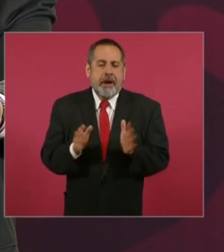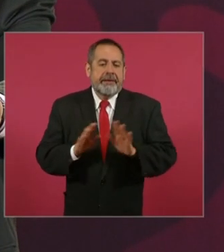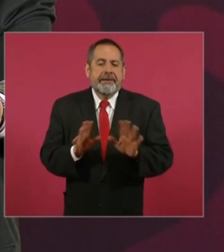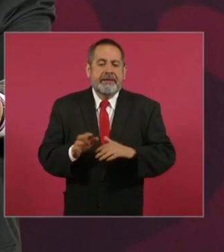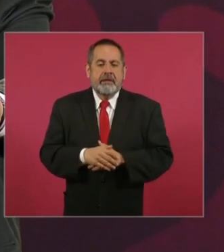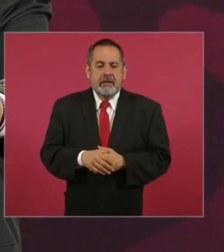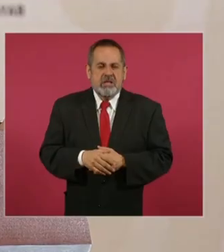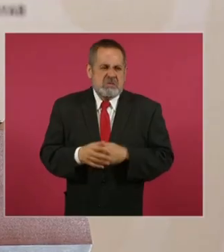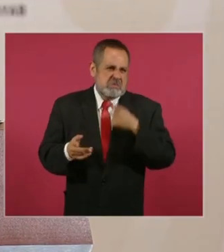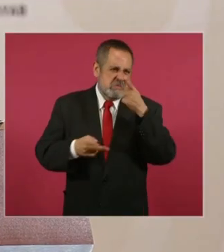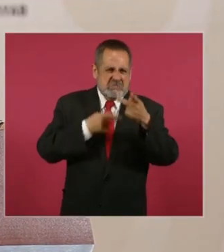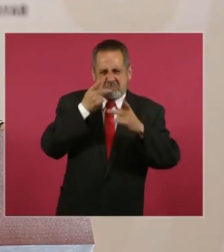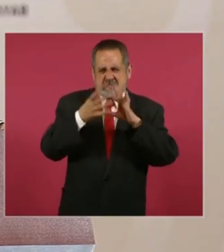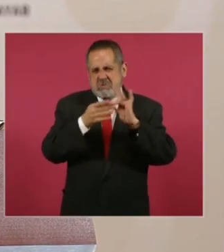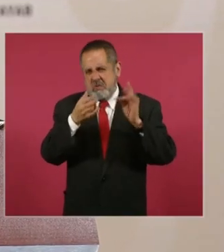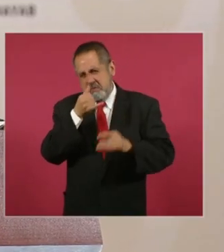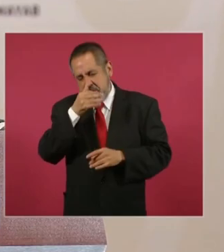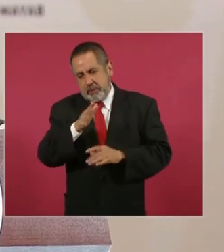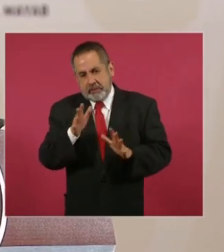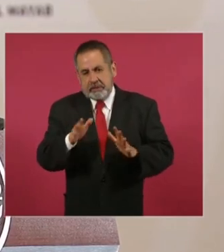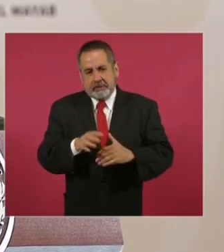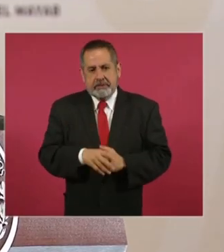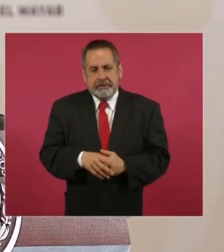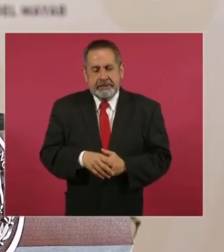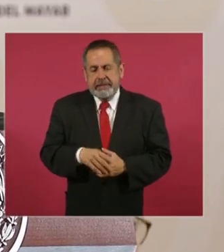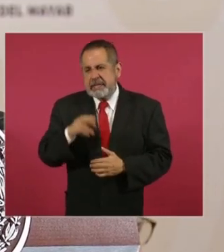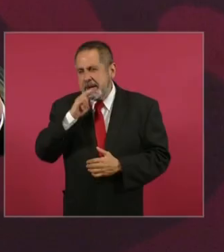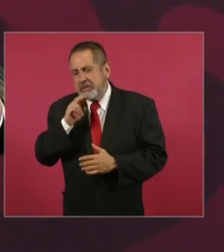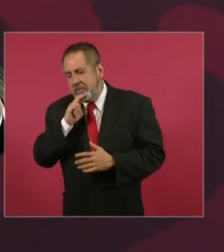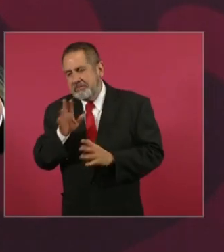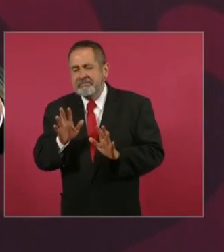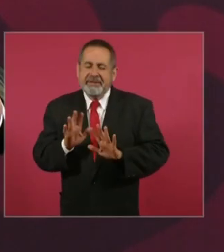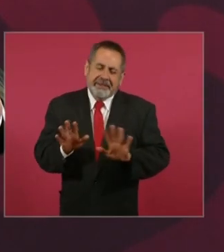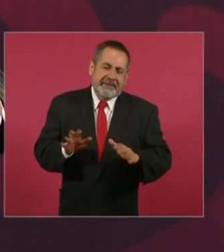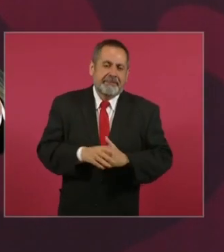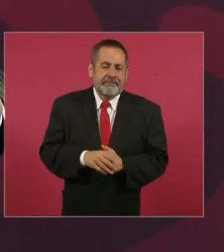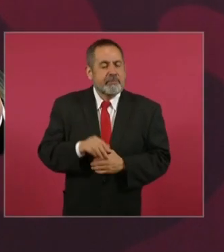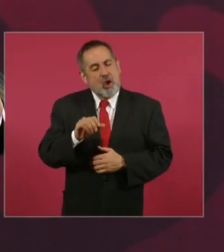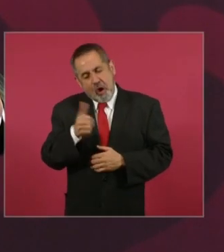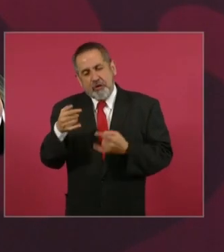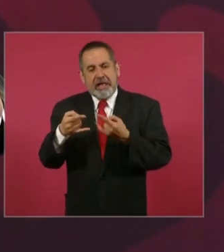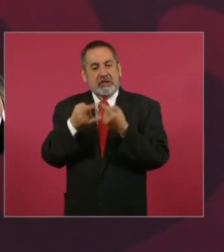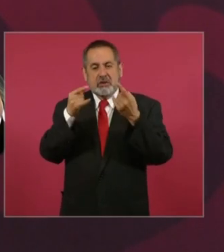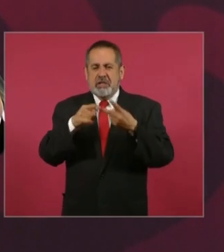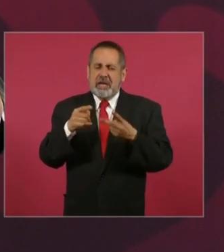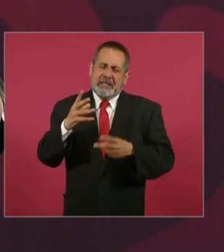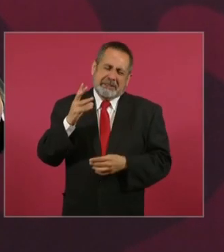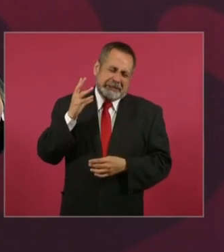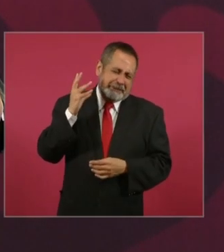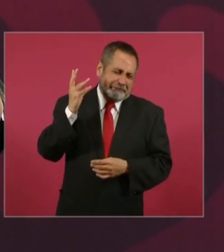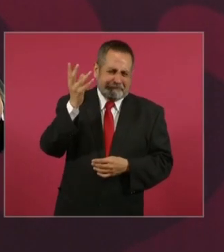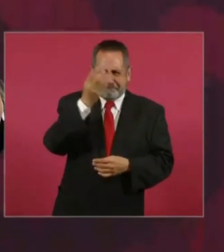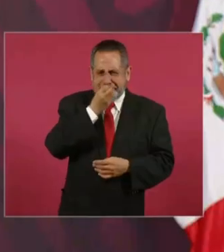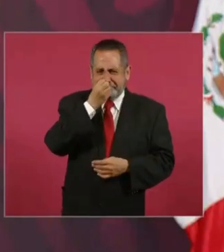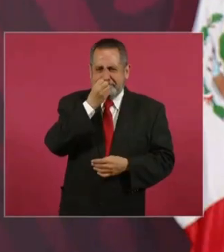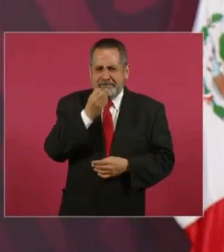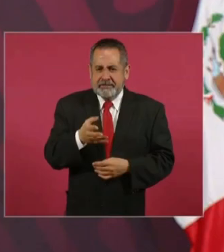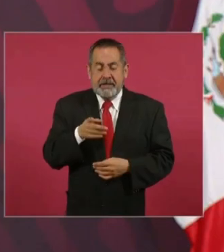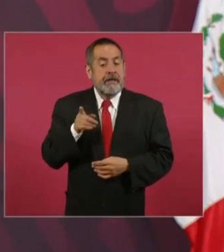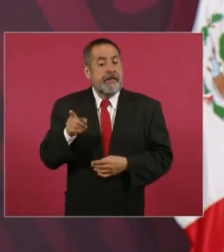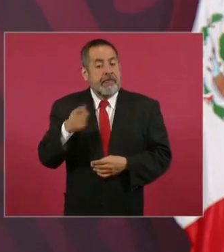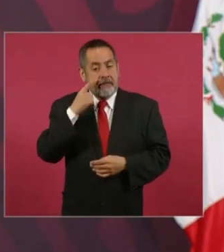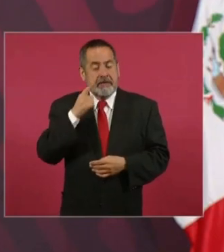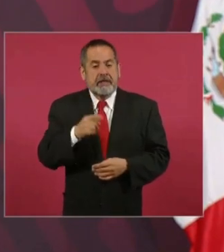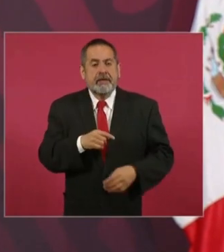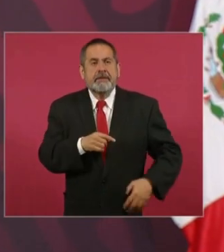decir discursos y hablar más rápido. Pero la otra historia que es bellísima es que